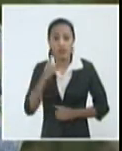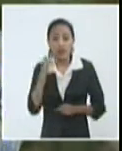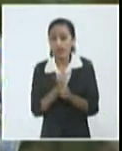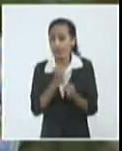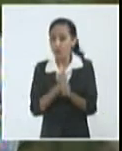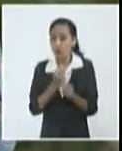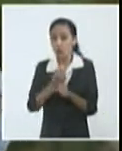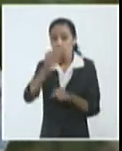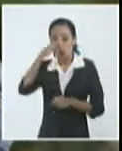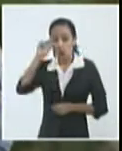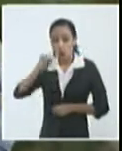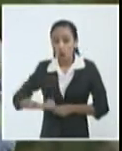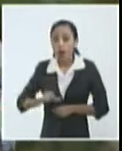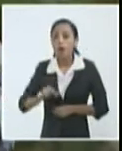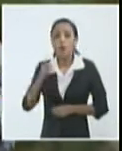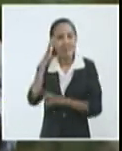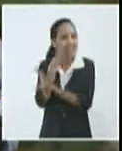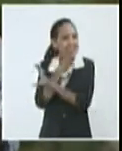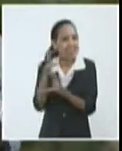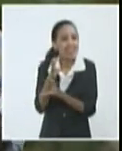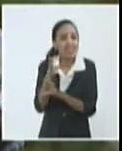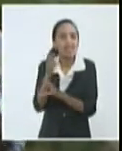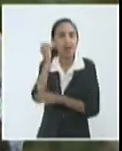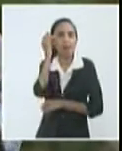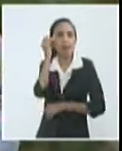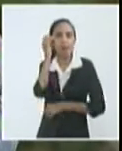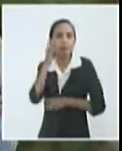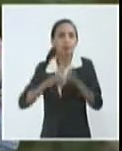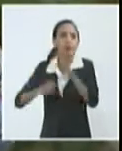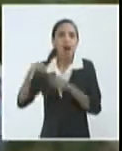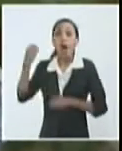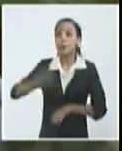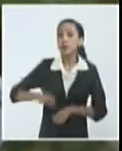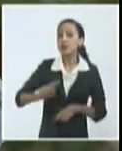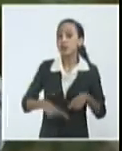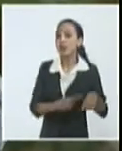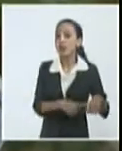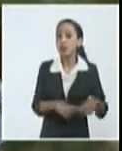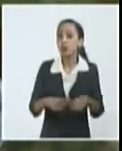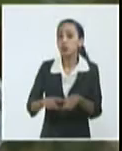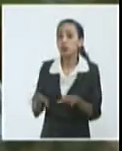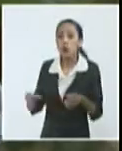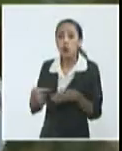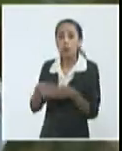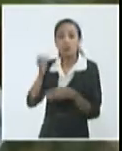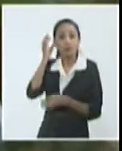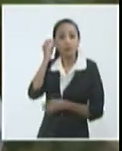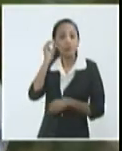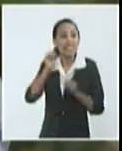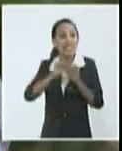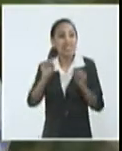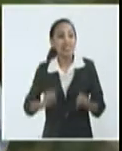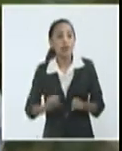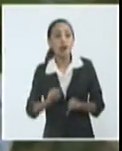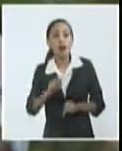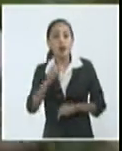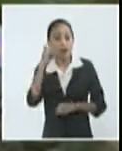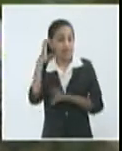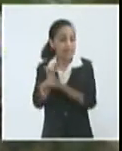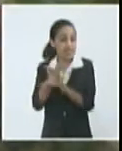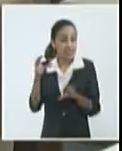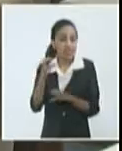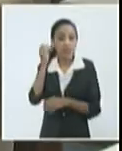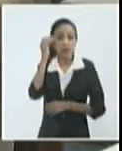ha permitido llegar hasta aquí, que aprovechó las potencialidades que tenía el Comité de Innovación y el Sistema de Ciencia e Innovación del Ministerio de Salud